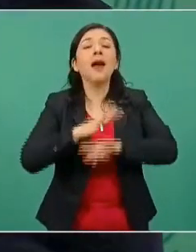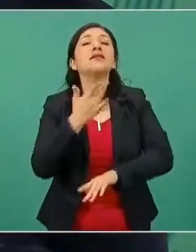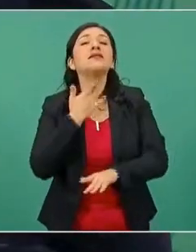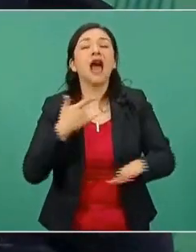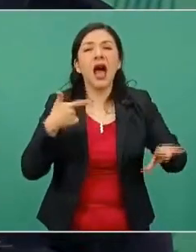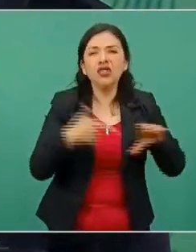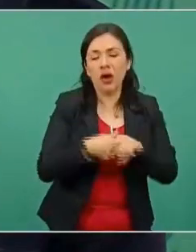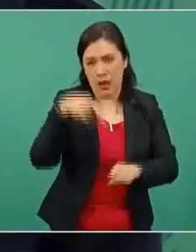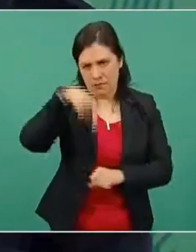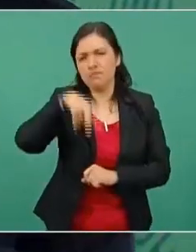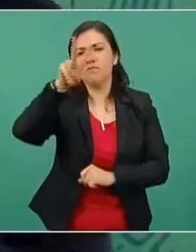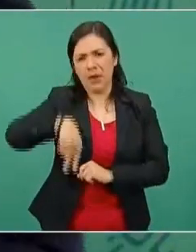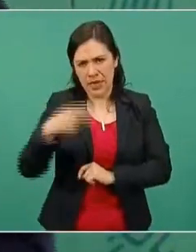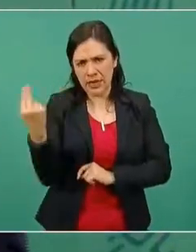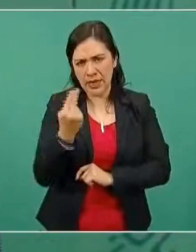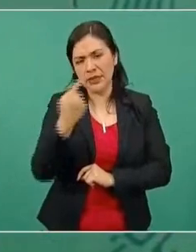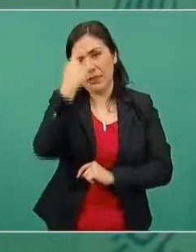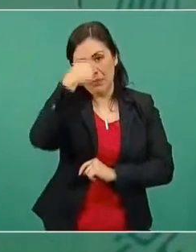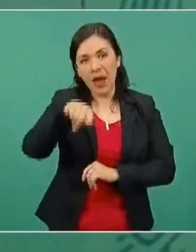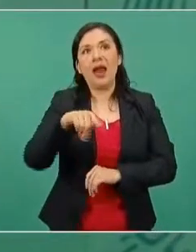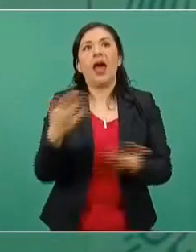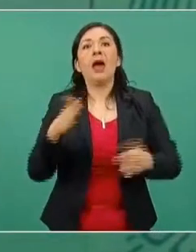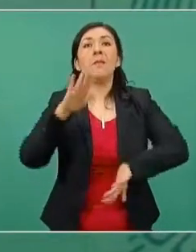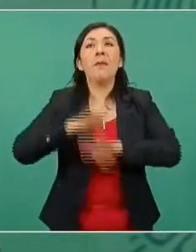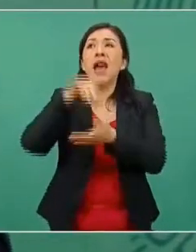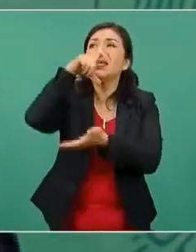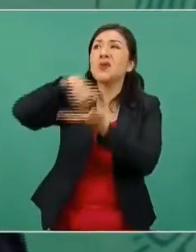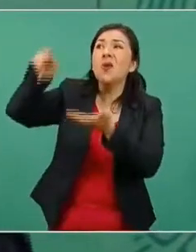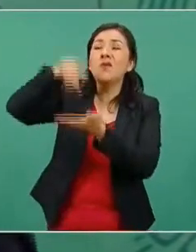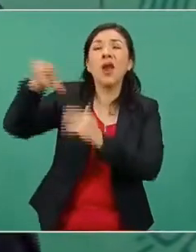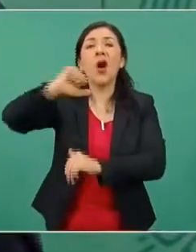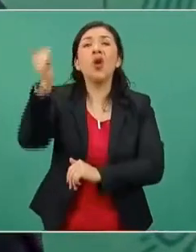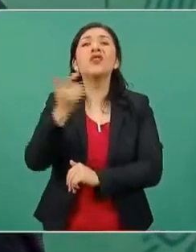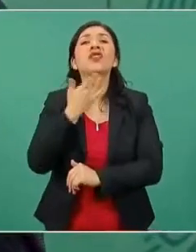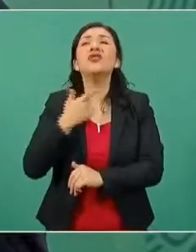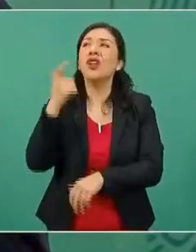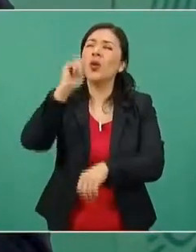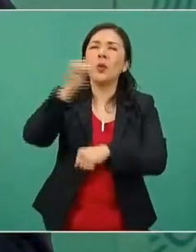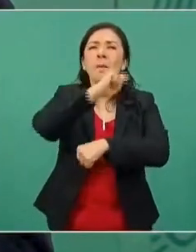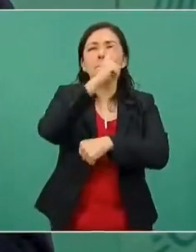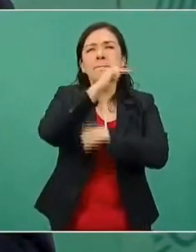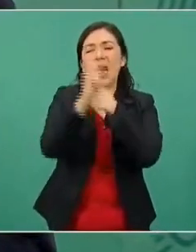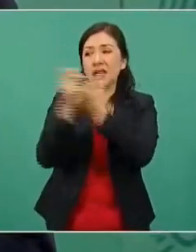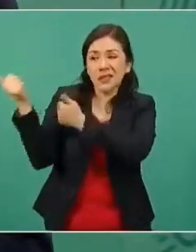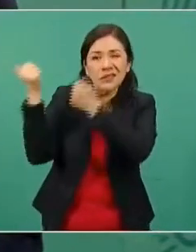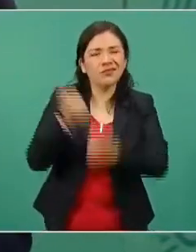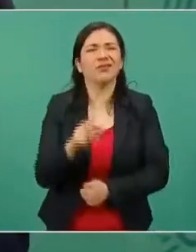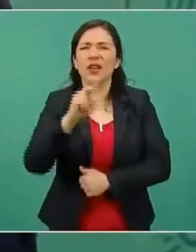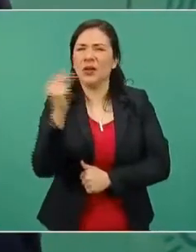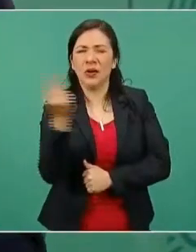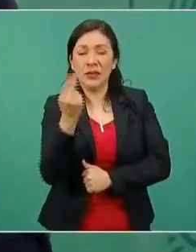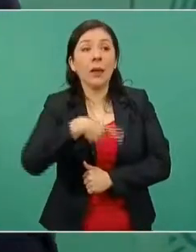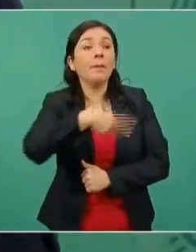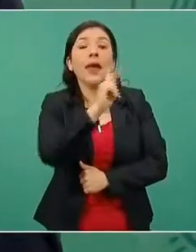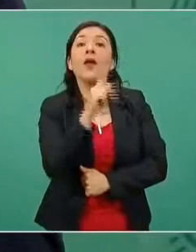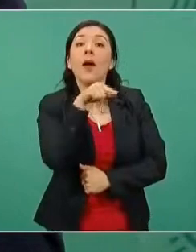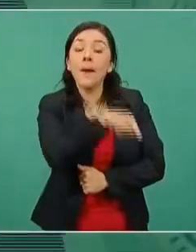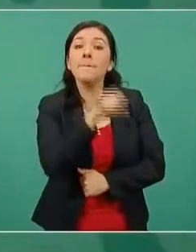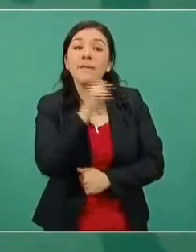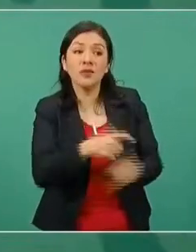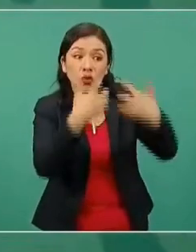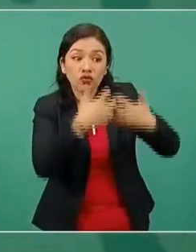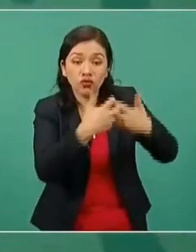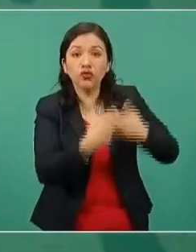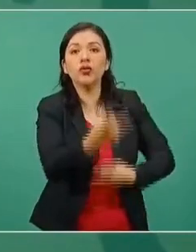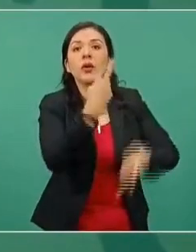que necesitamos para dejar de comprar la gasolina en el extranjero, sino que es empleo